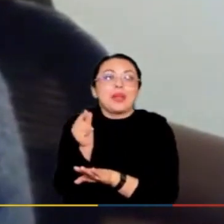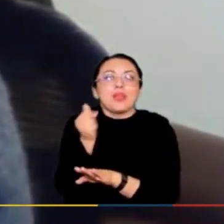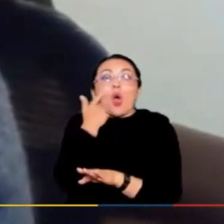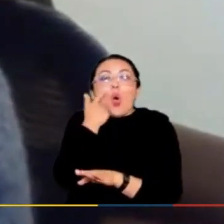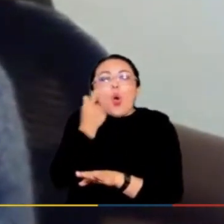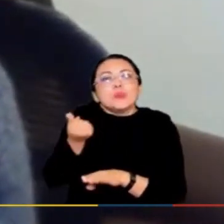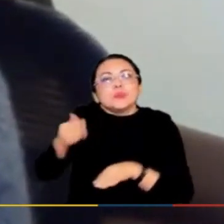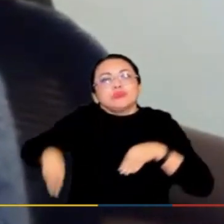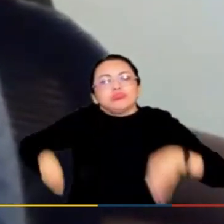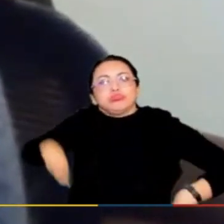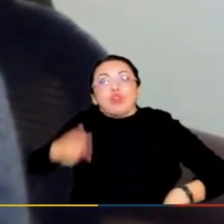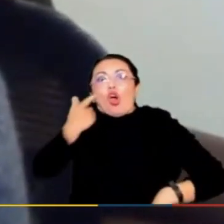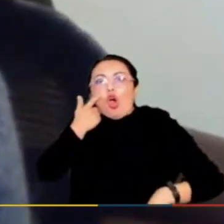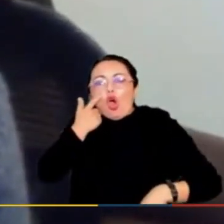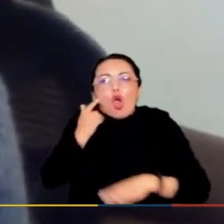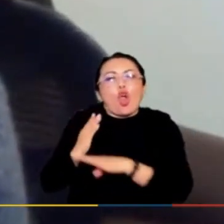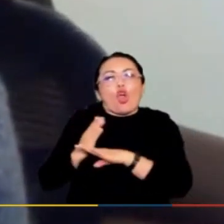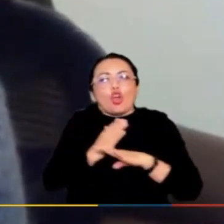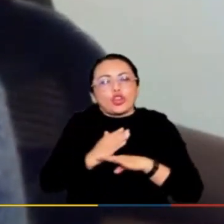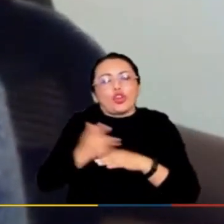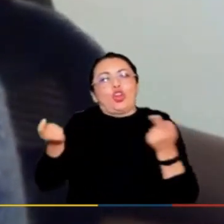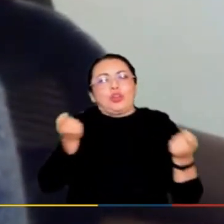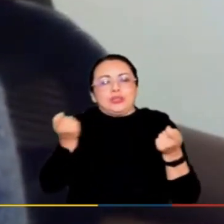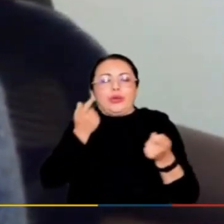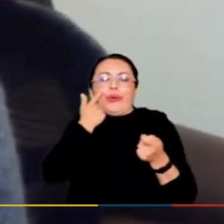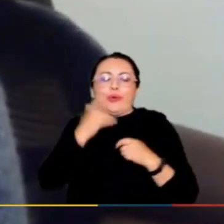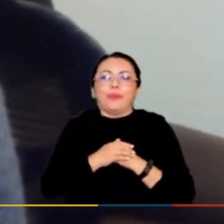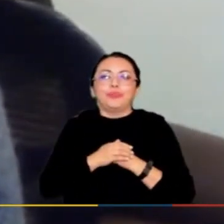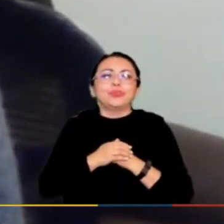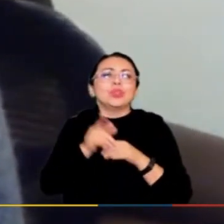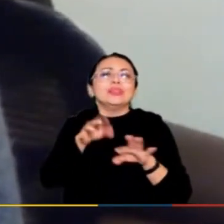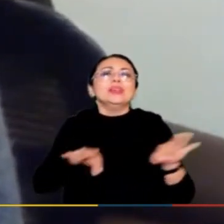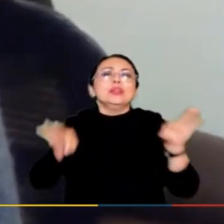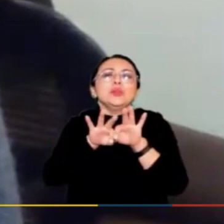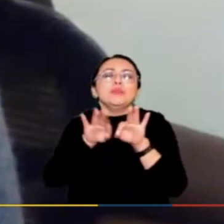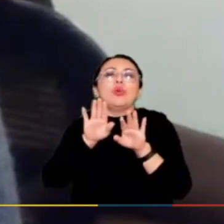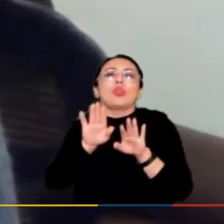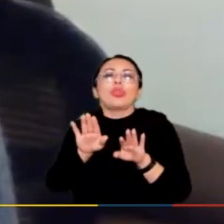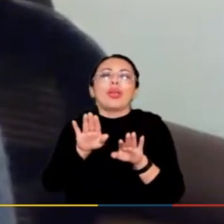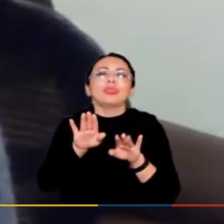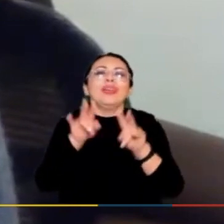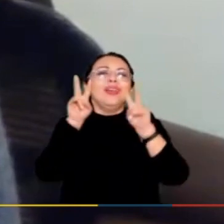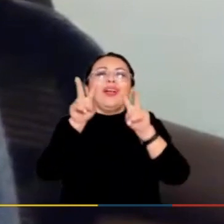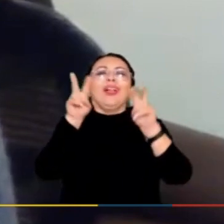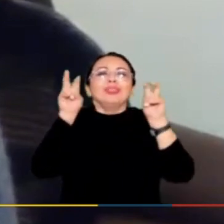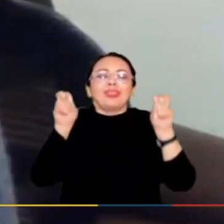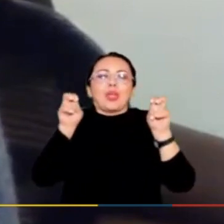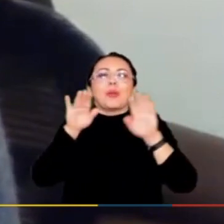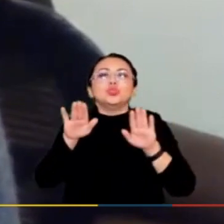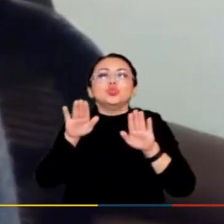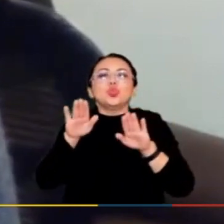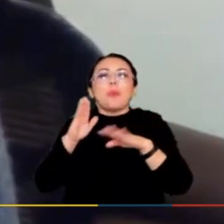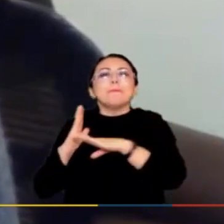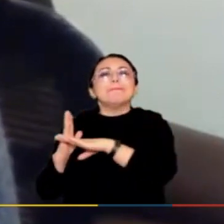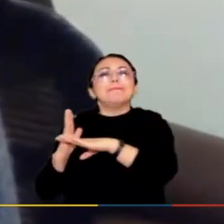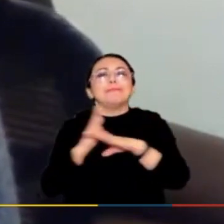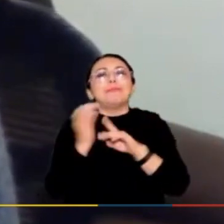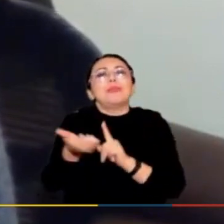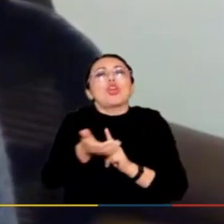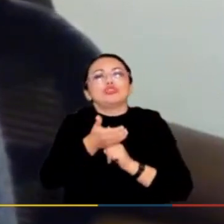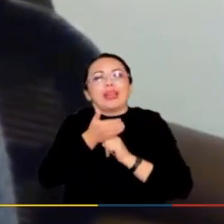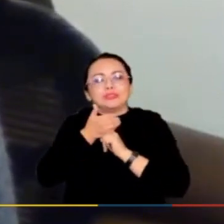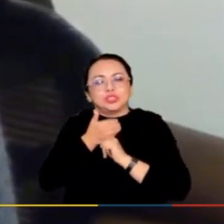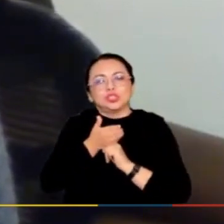activos. Entonces, ahí el interés jurídico prevalente es pues la protección del sistema financiero, la protección